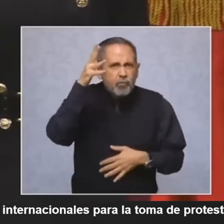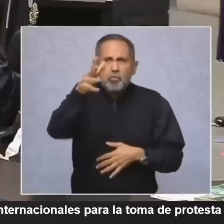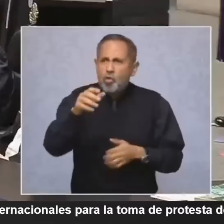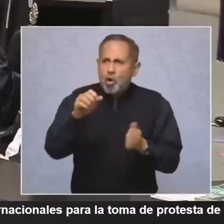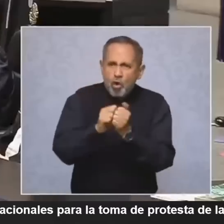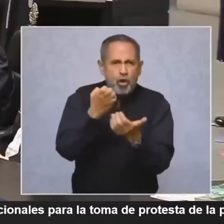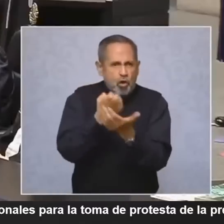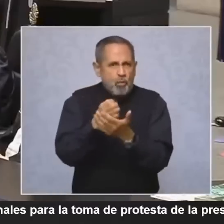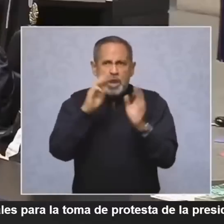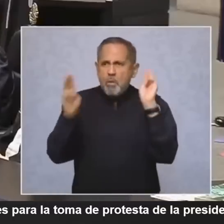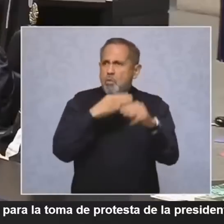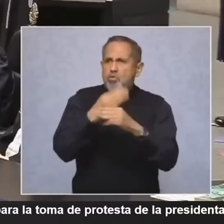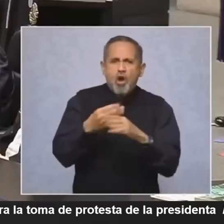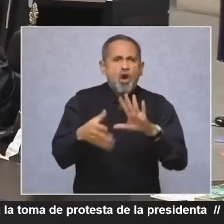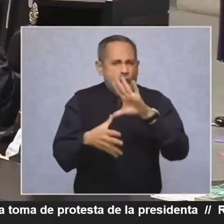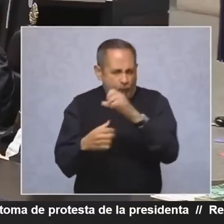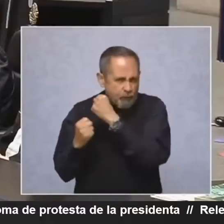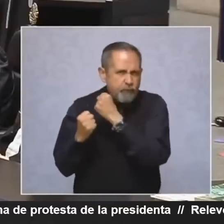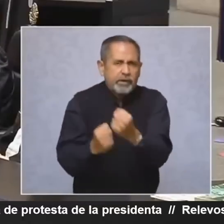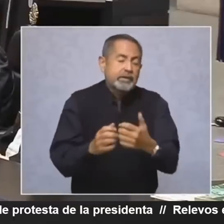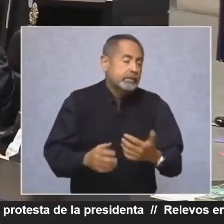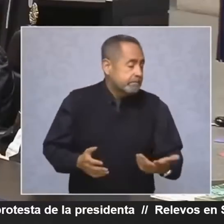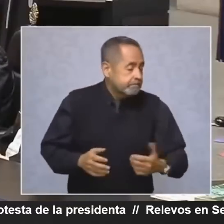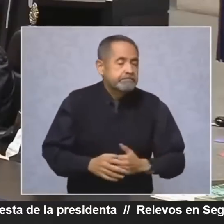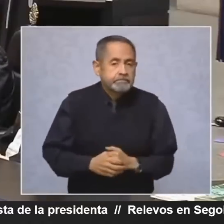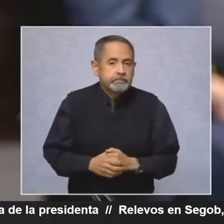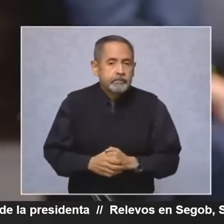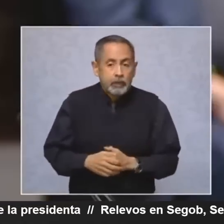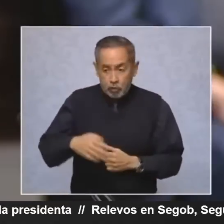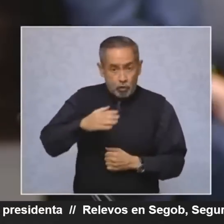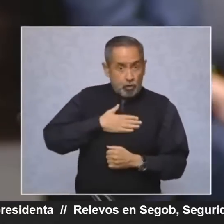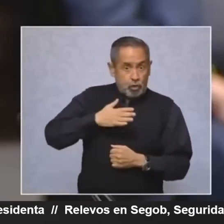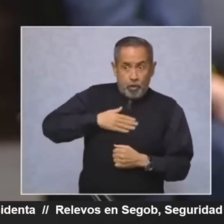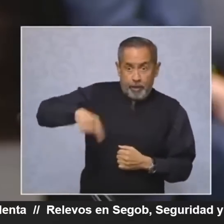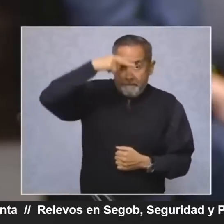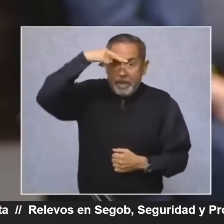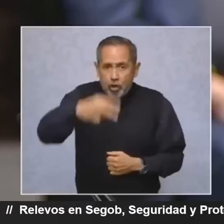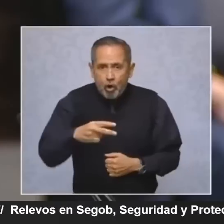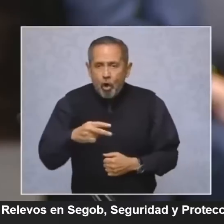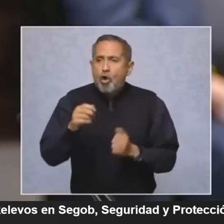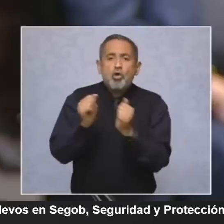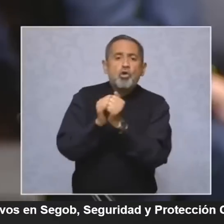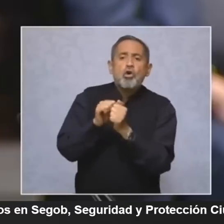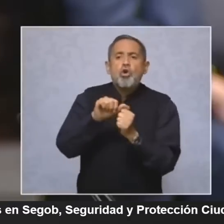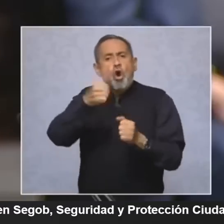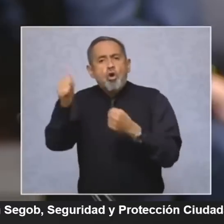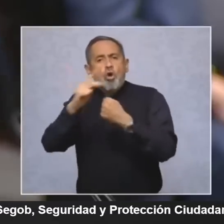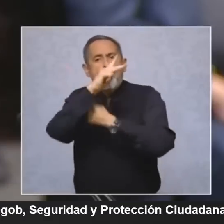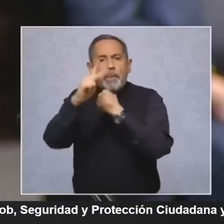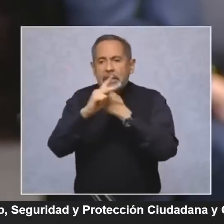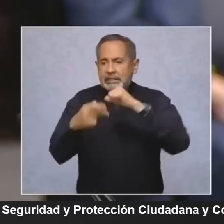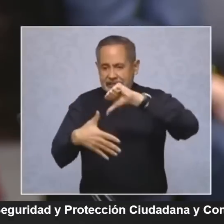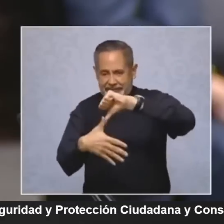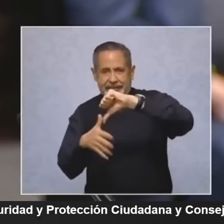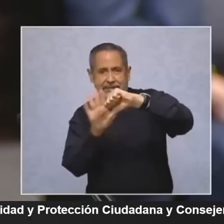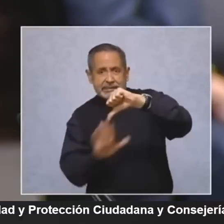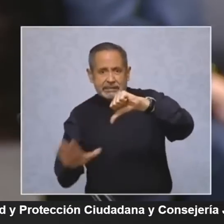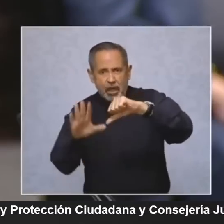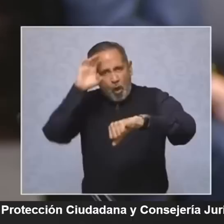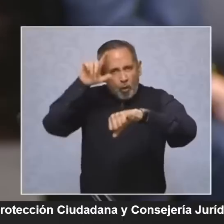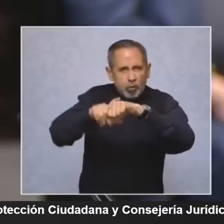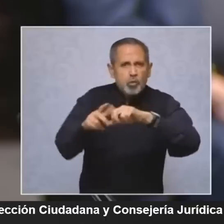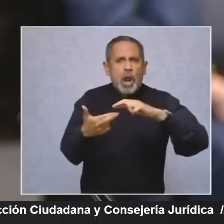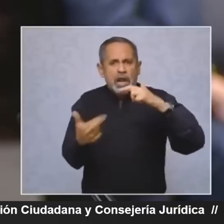mundial. Seguiremos fortaleciendo nuestra relación económica y cultural con los países de América Latina y